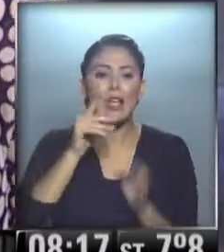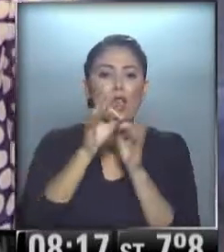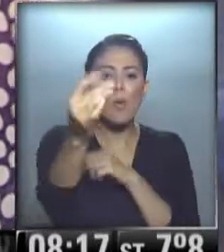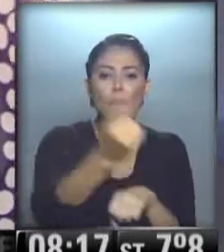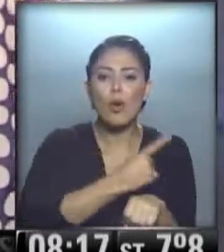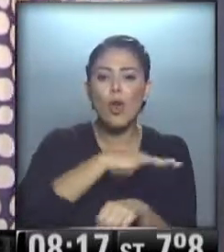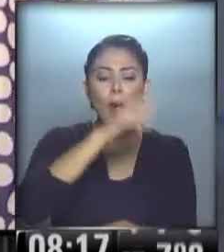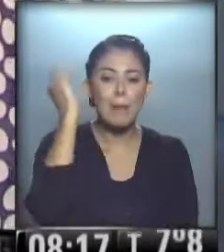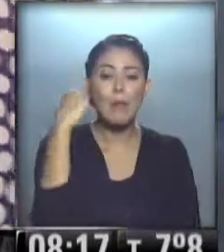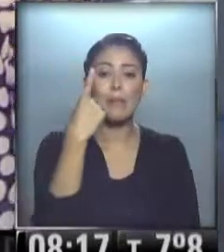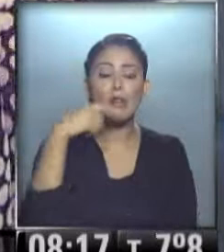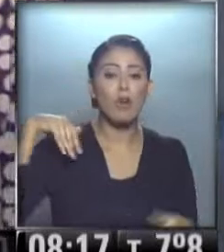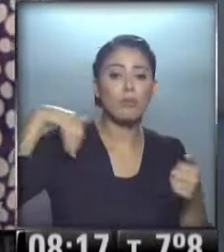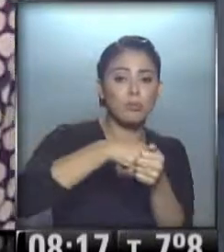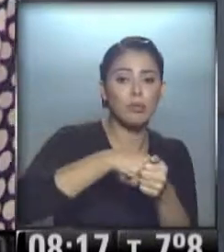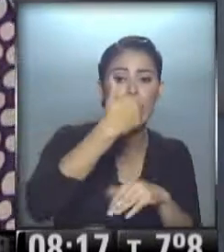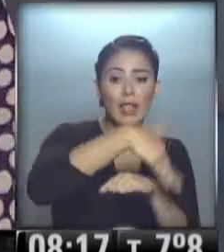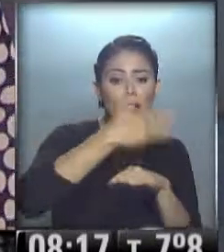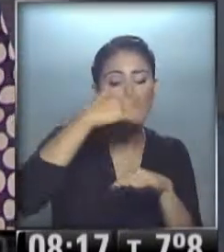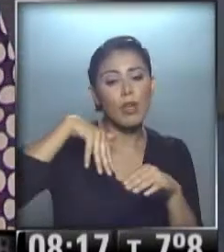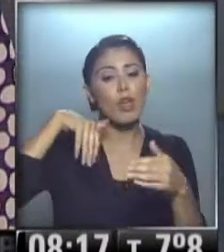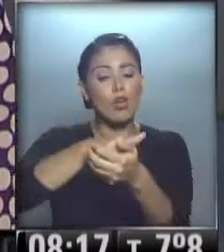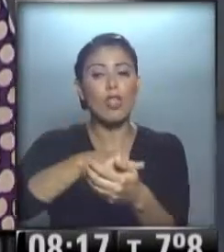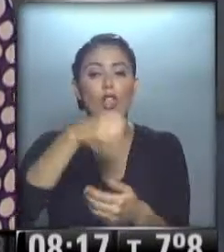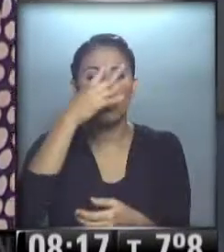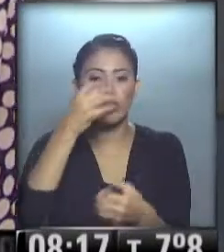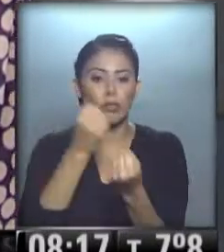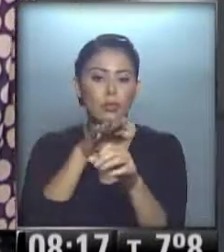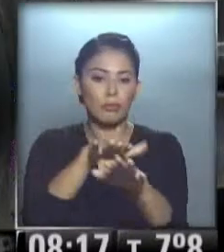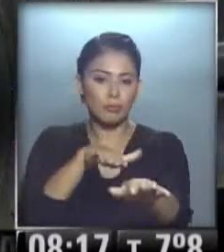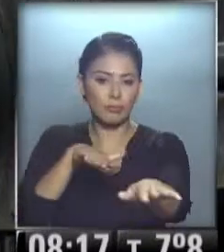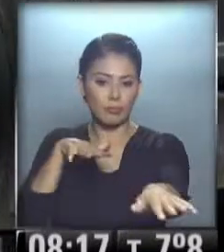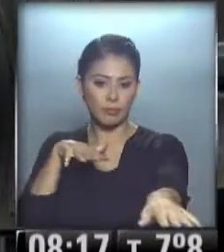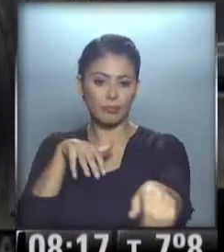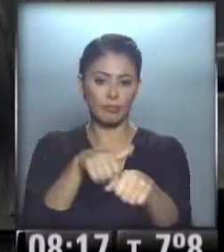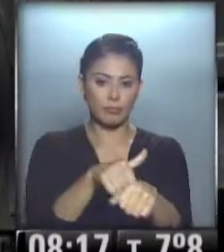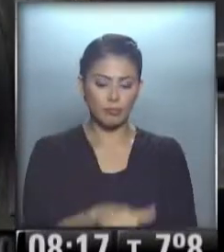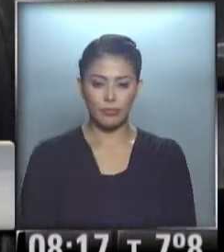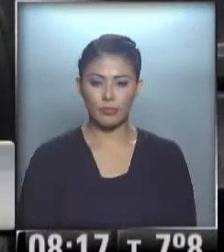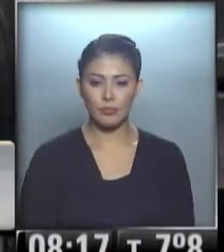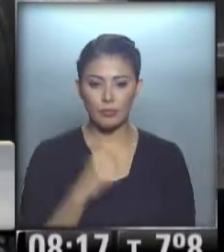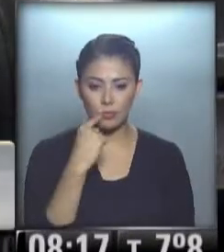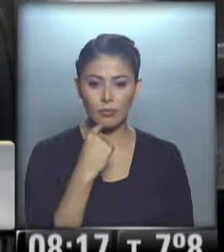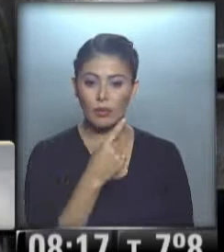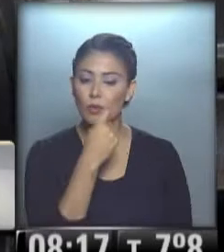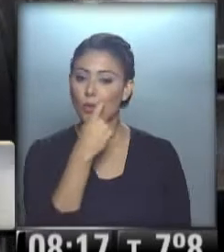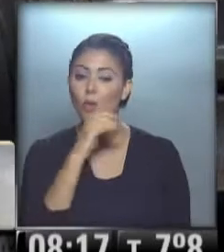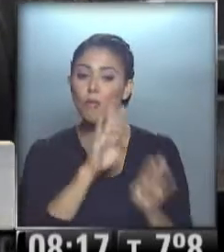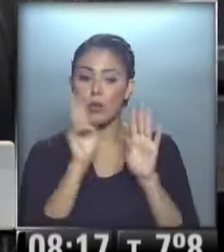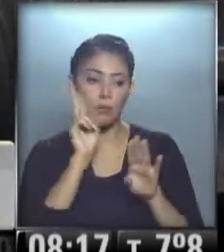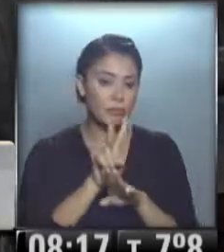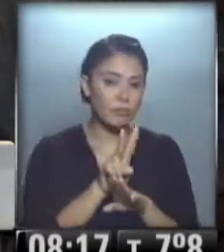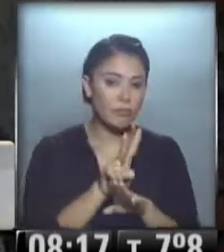Palermo. Primero chocó con un taxi y luego contra otros 12 vehículos que estaban estacionados. Cuando llego a la puerta, la